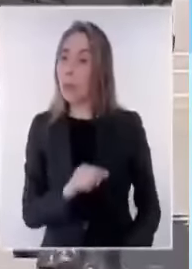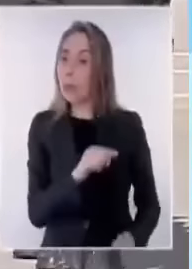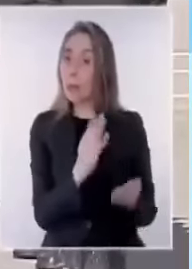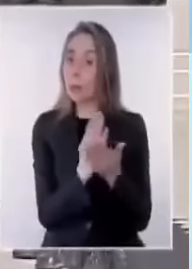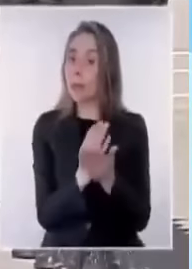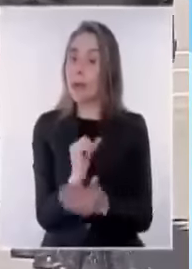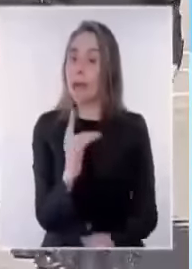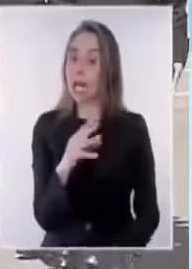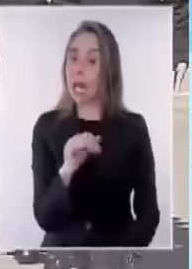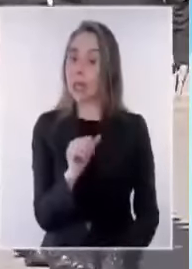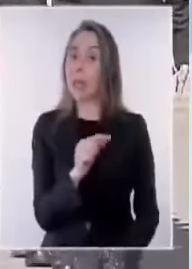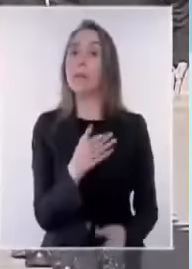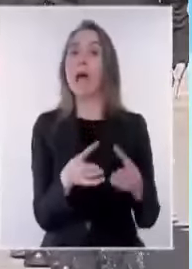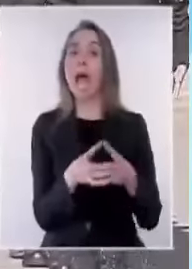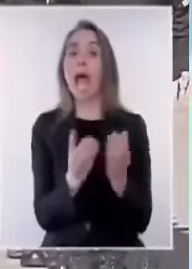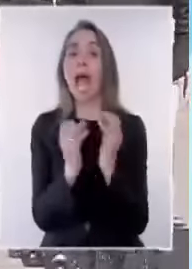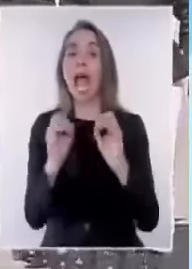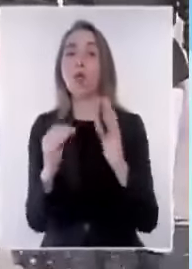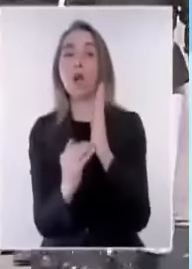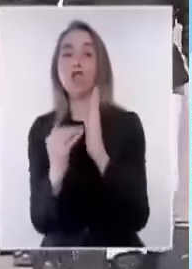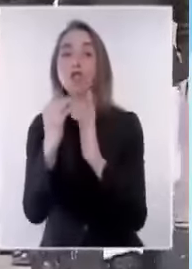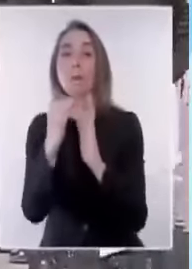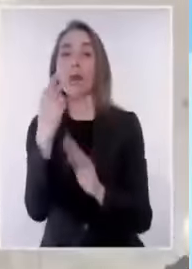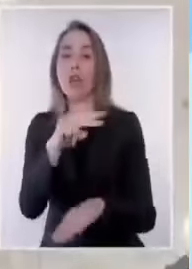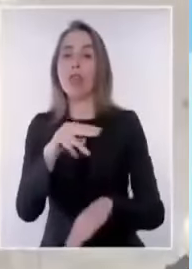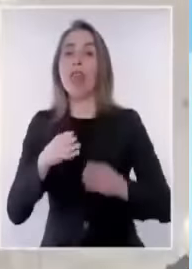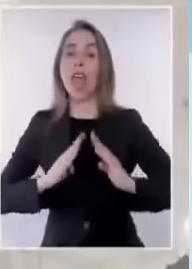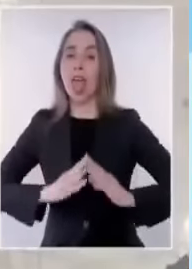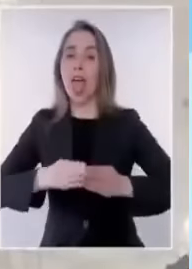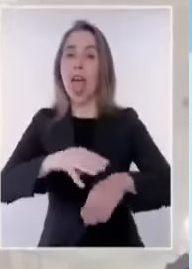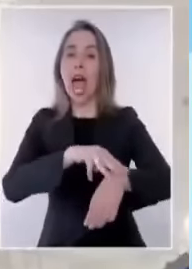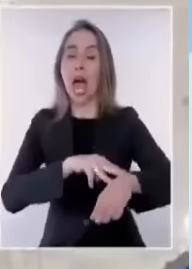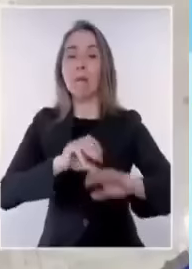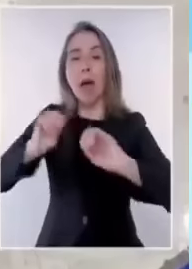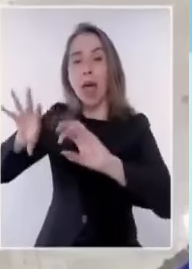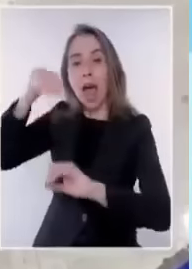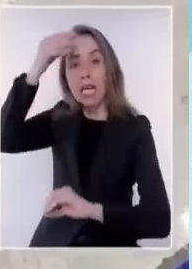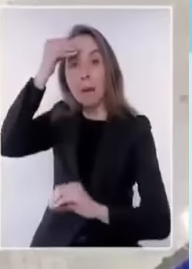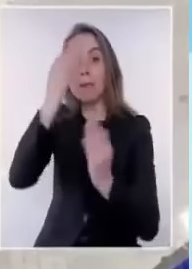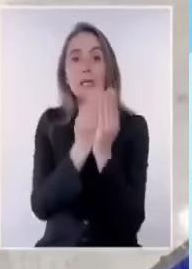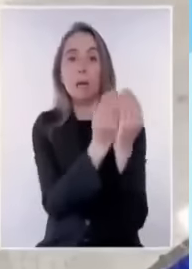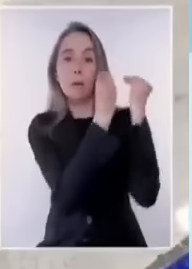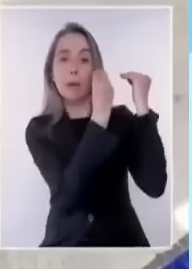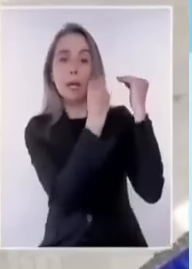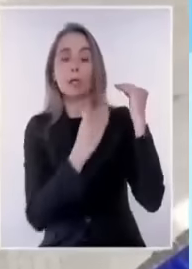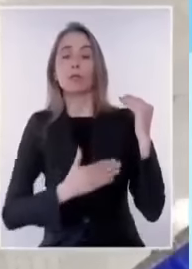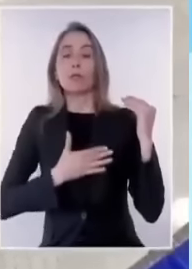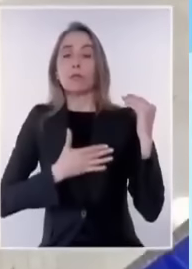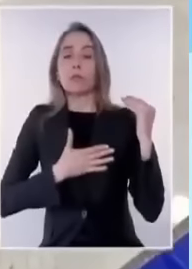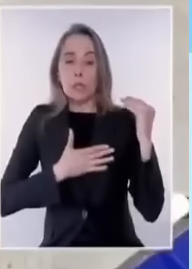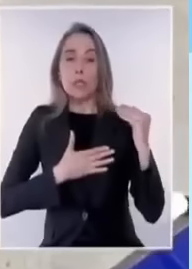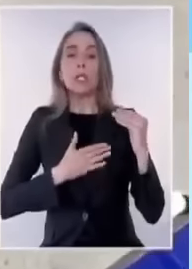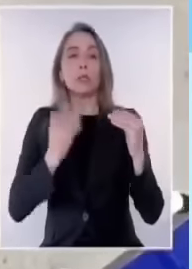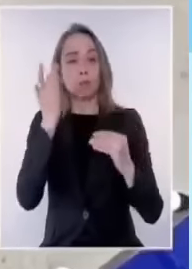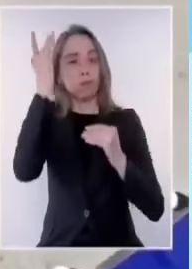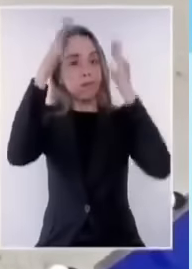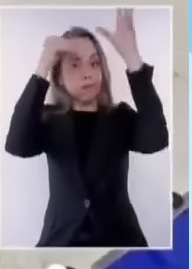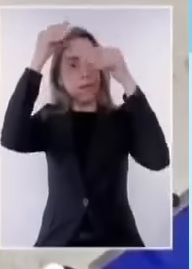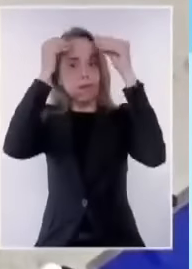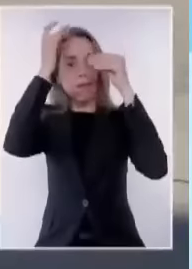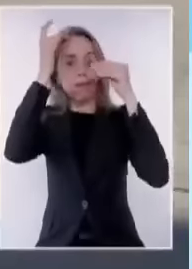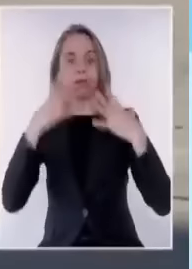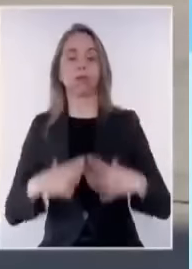Hacía que se choquen, pero no, es una GoPro, propio soldado, propio marino de la tienda. Intelectual y